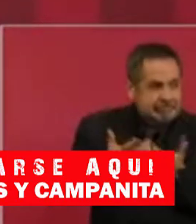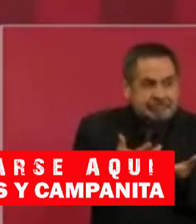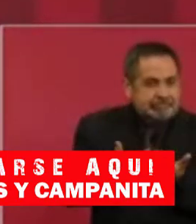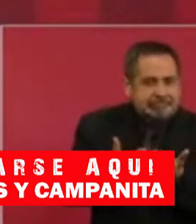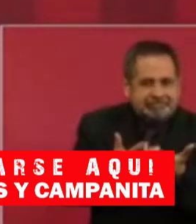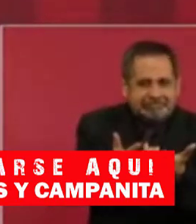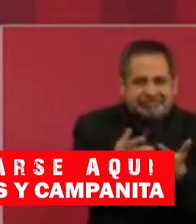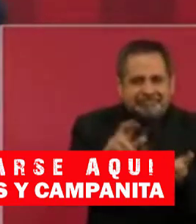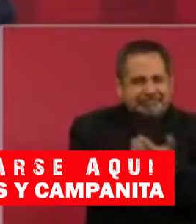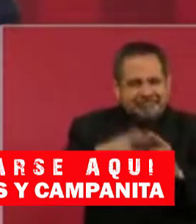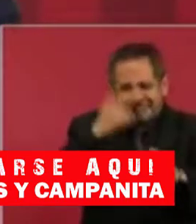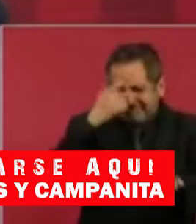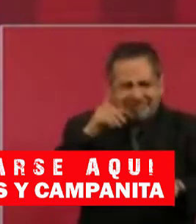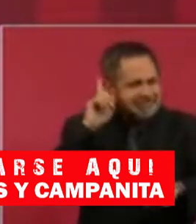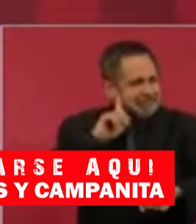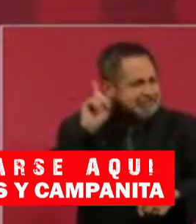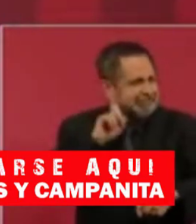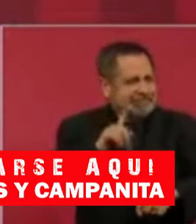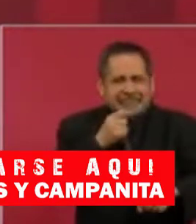con lo de la niña